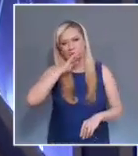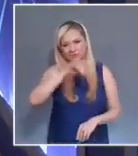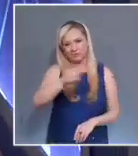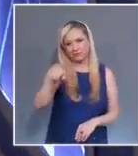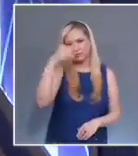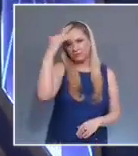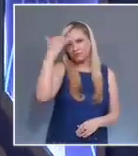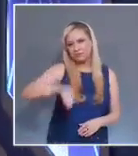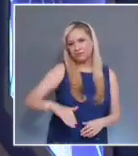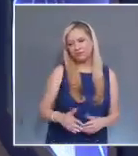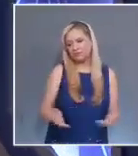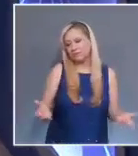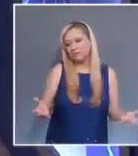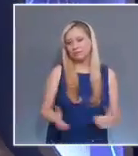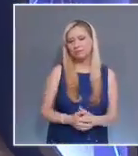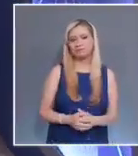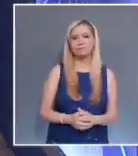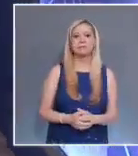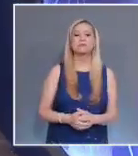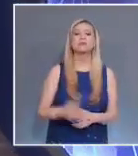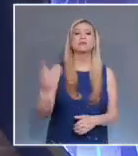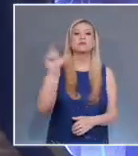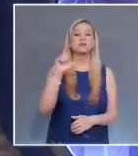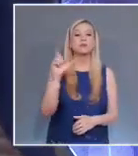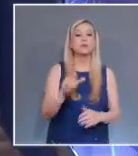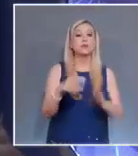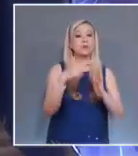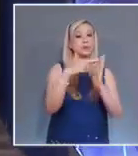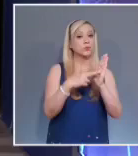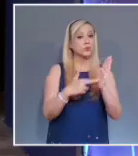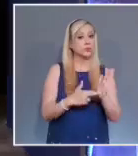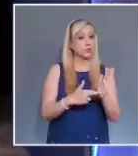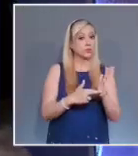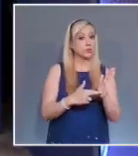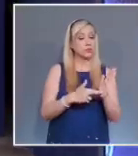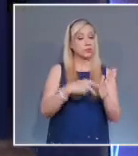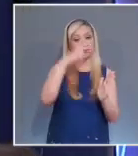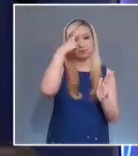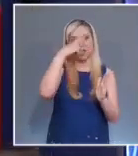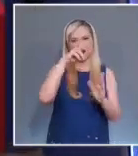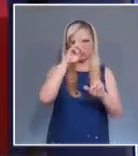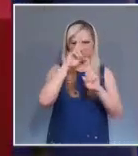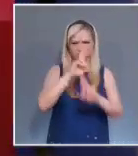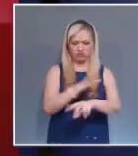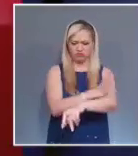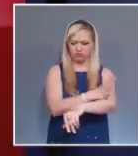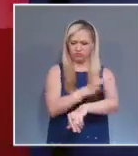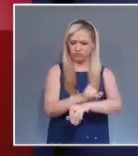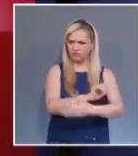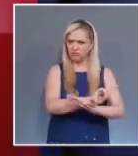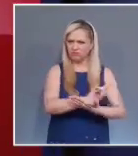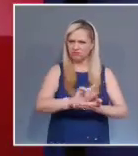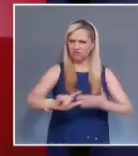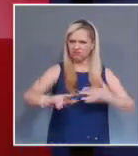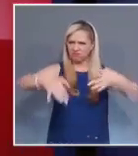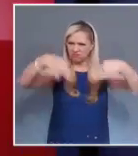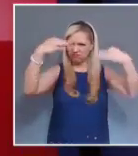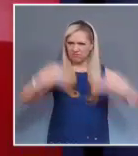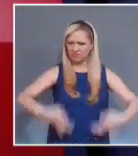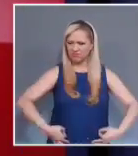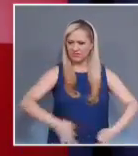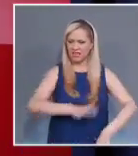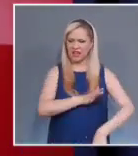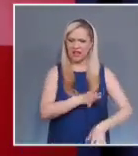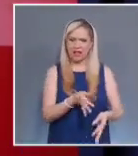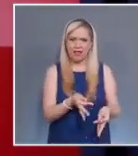Durante la suscripción del Código de Ética Modelo para los tribunales electorales federal y estatales, el magistrado presidente